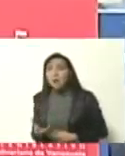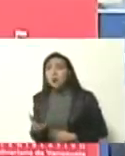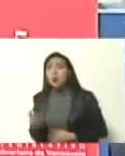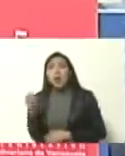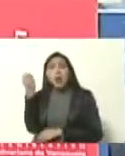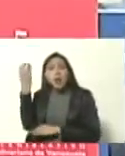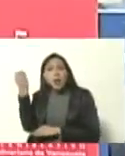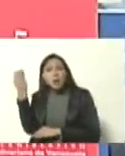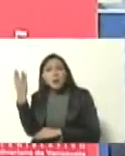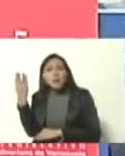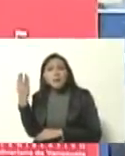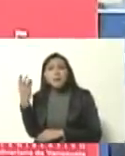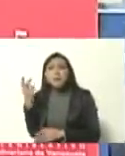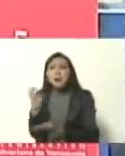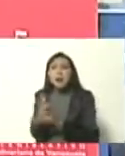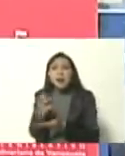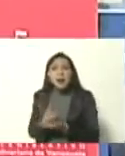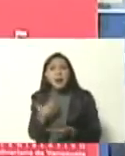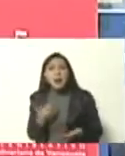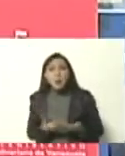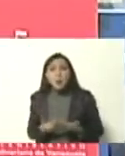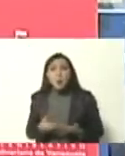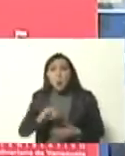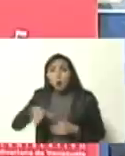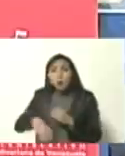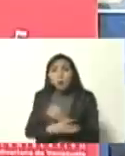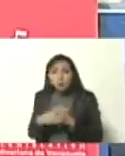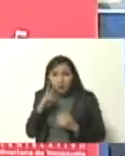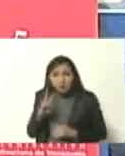prensa que convocó hace unos pocos días este señor.